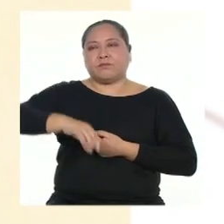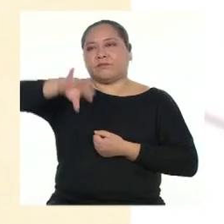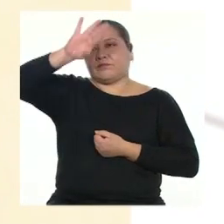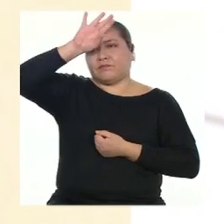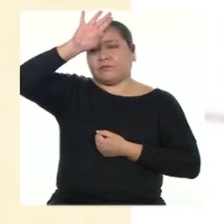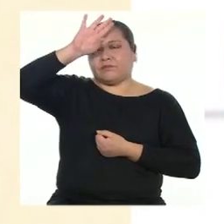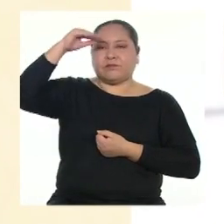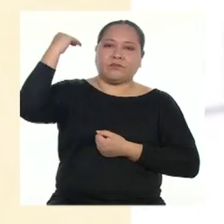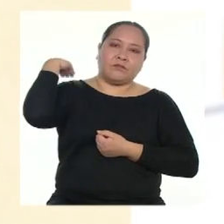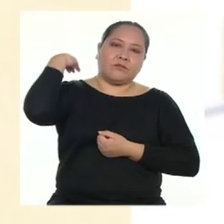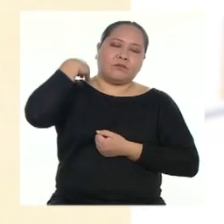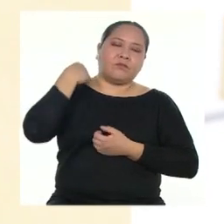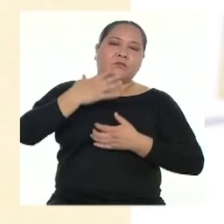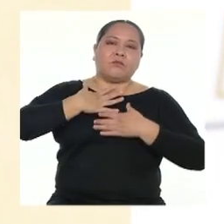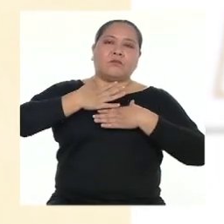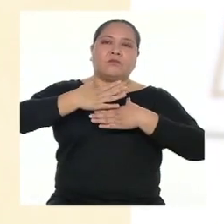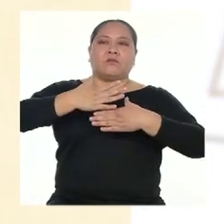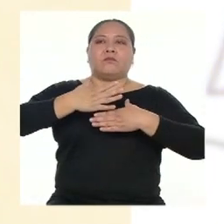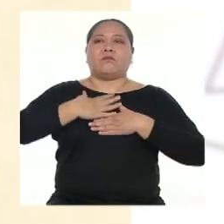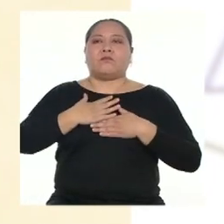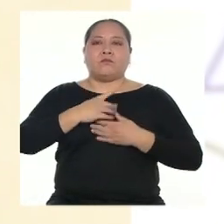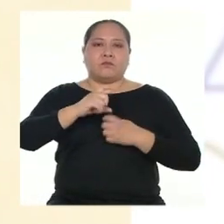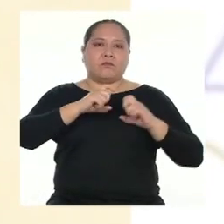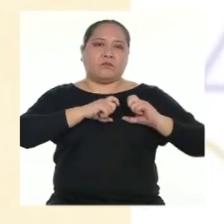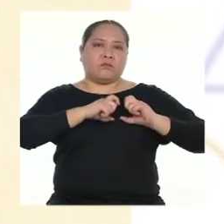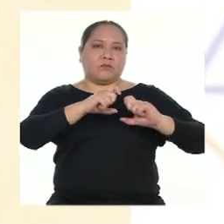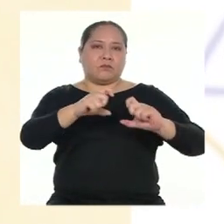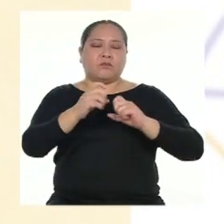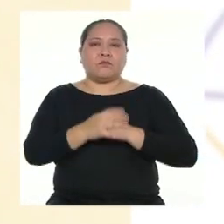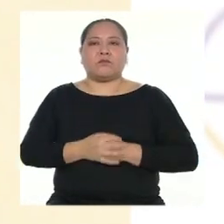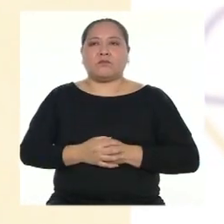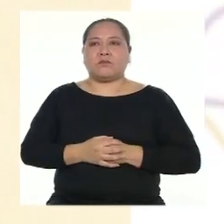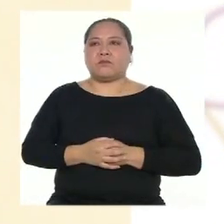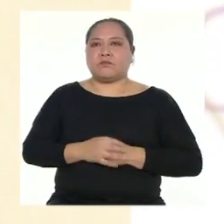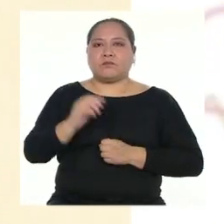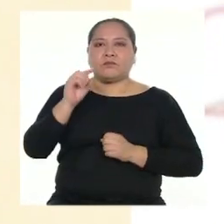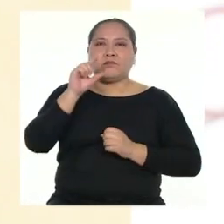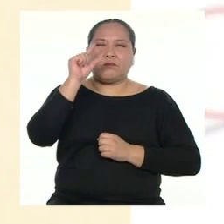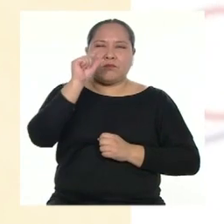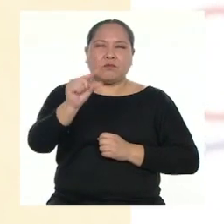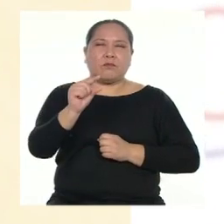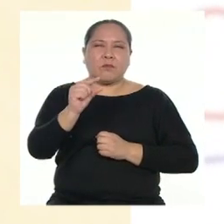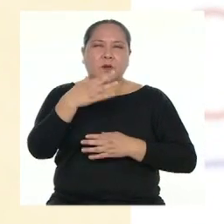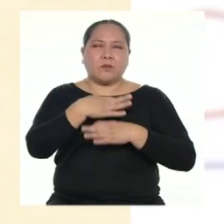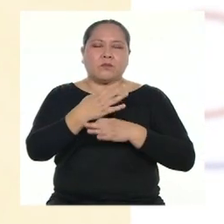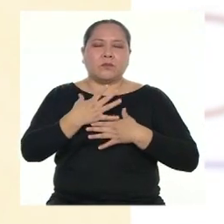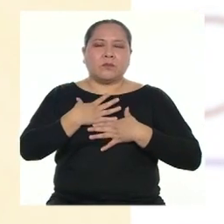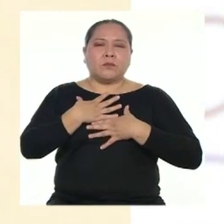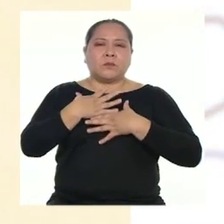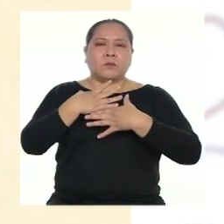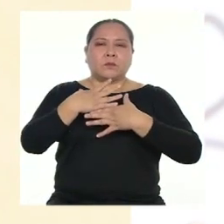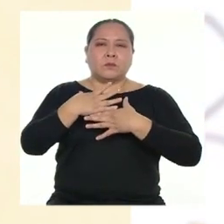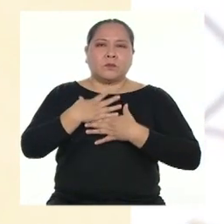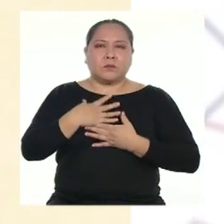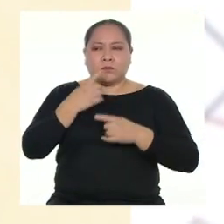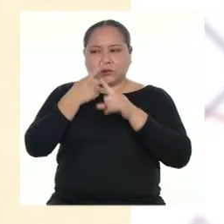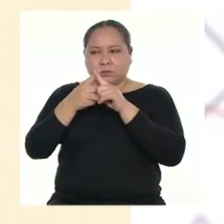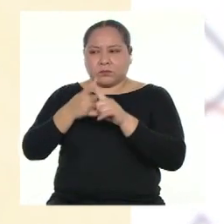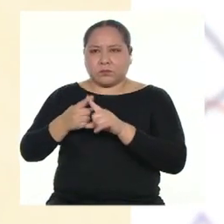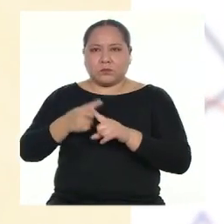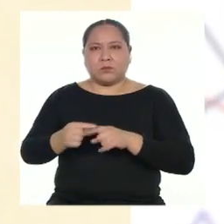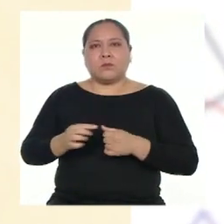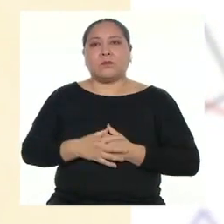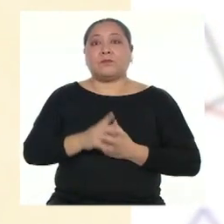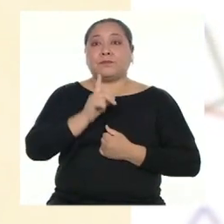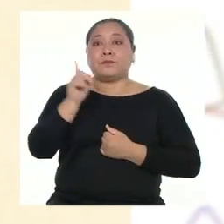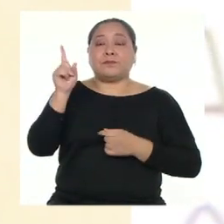enfermedades respiratorias agudas, cardiovasculares, menor capacidad respiratoria en general, entre otras.